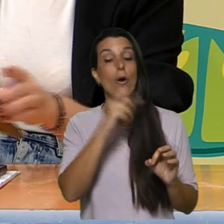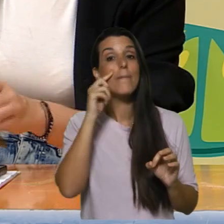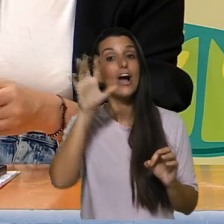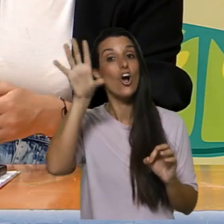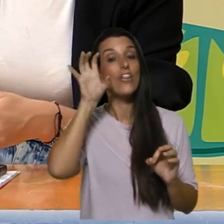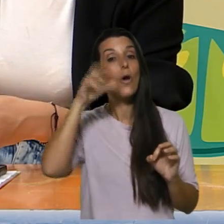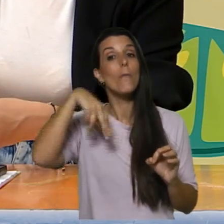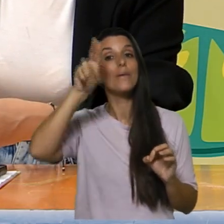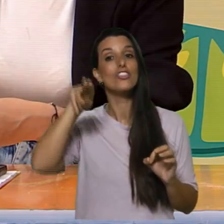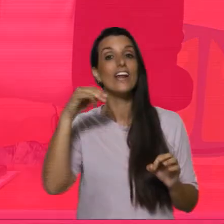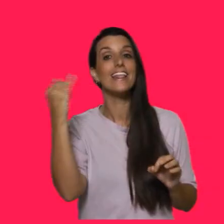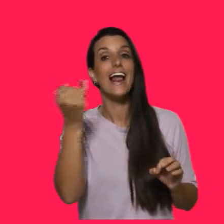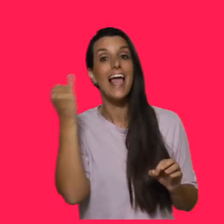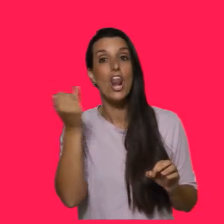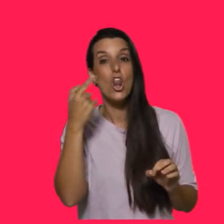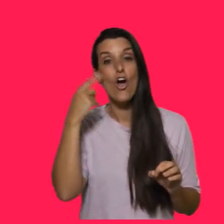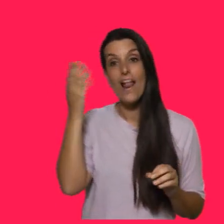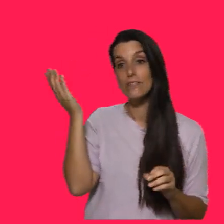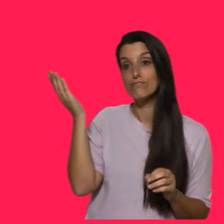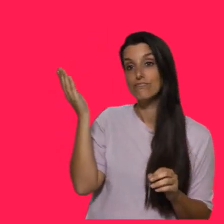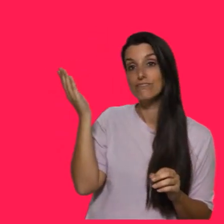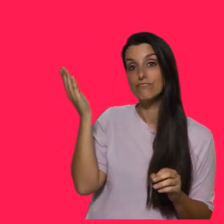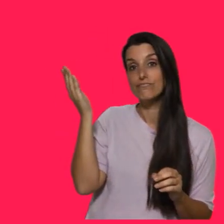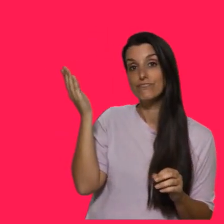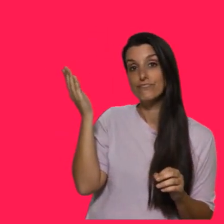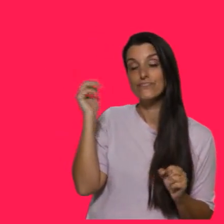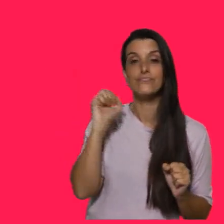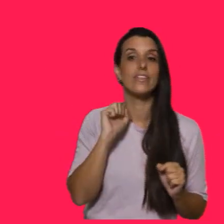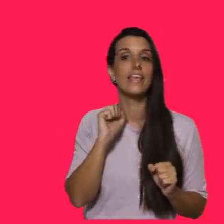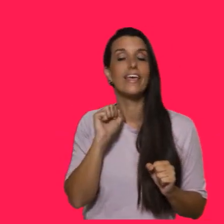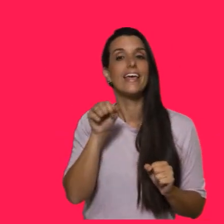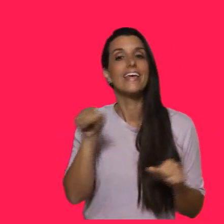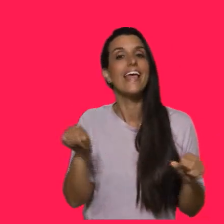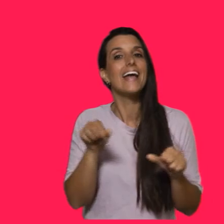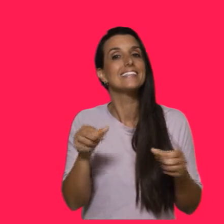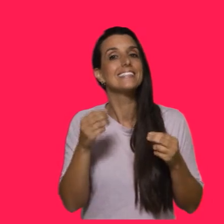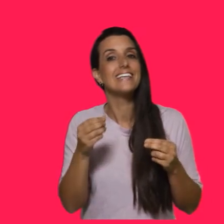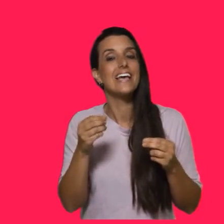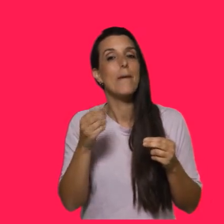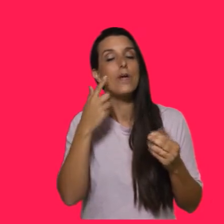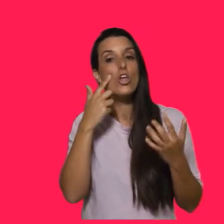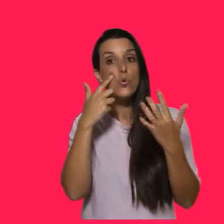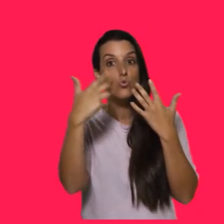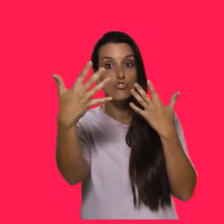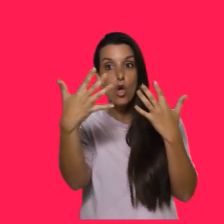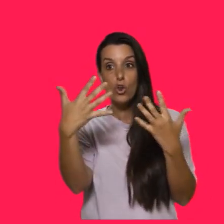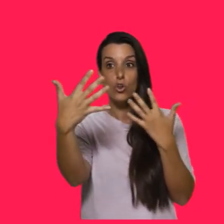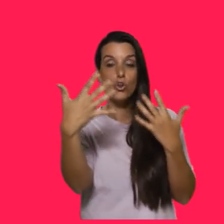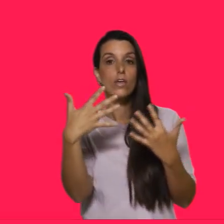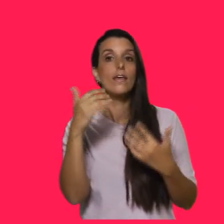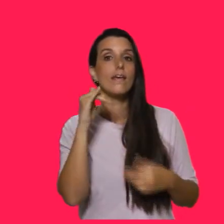este pintor italiano, a ver. Archimboldo. Wow. Que lo que hace son ilusiones ópticas. Mirá.